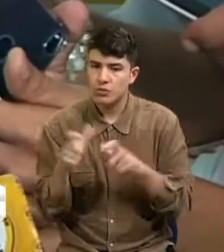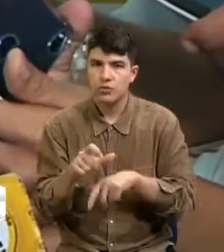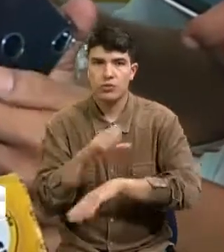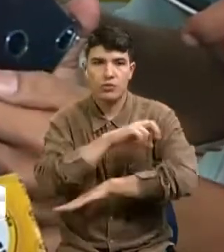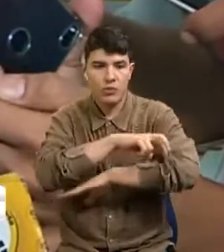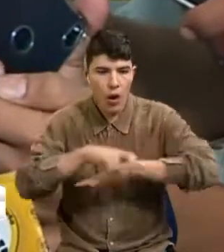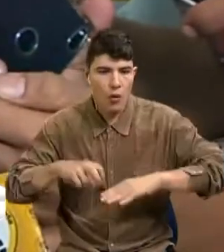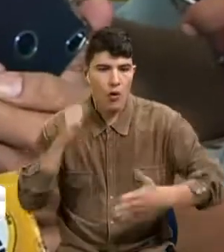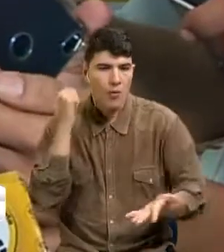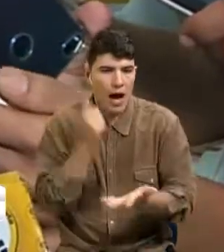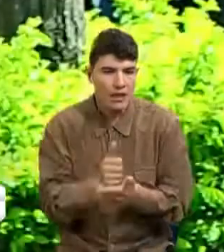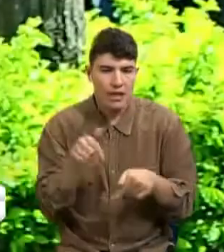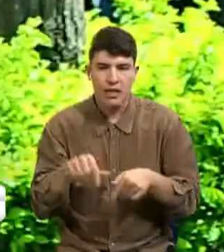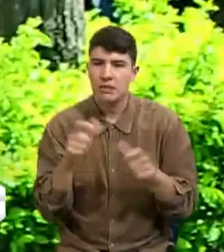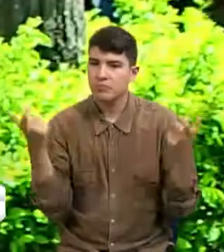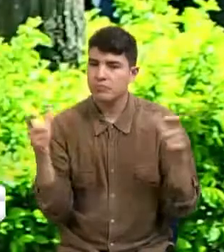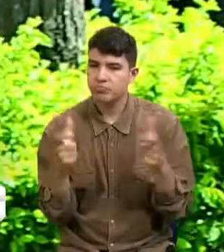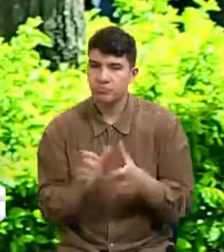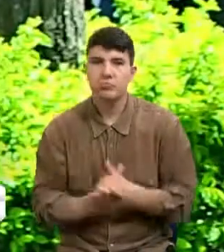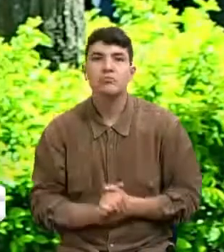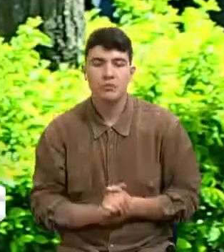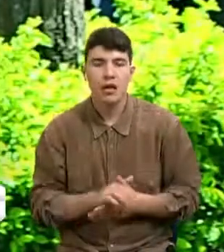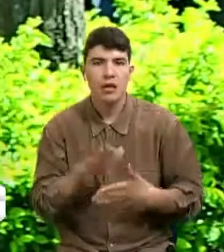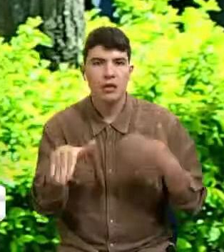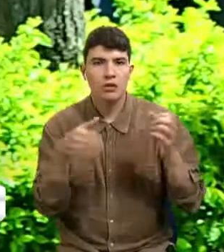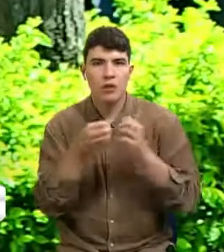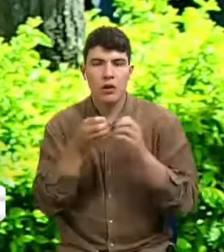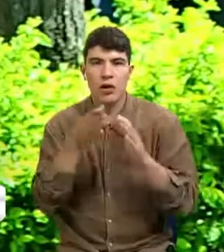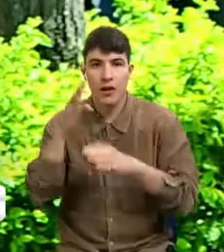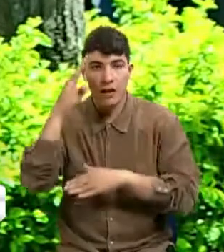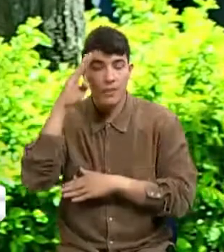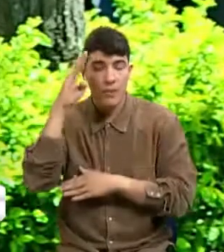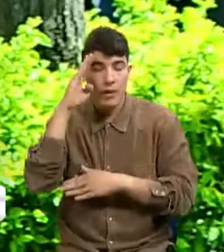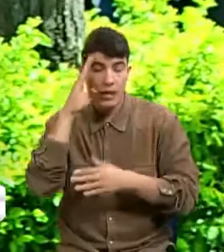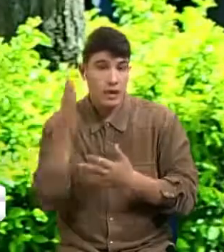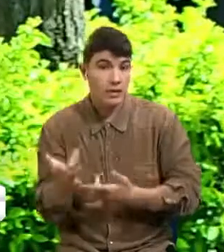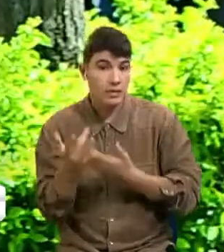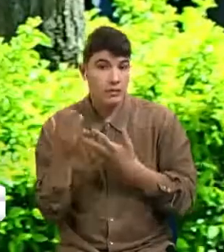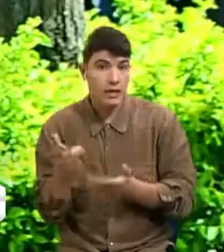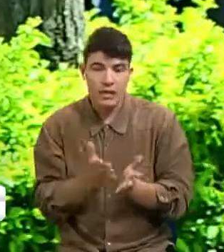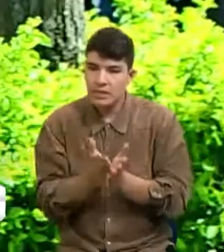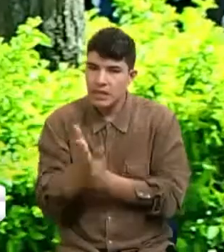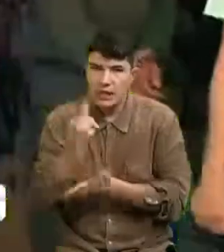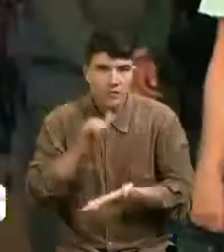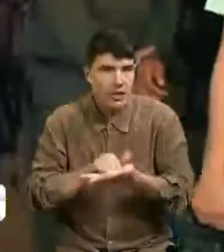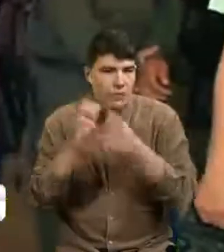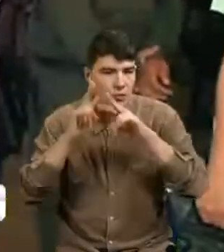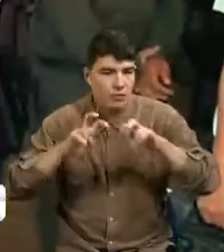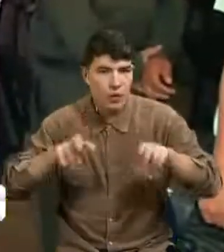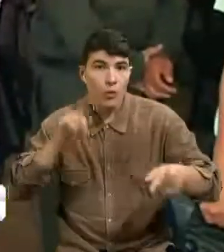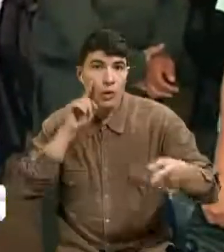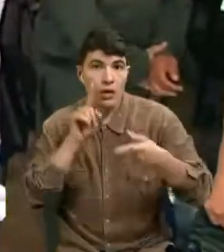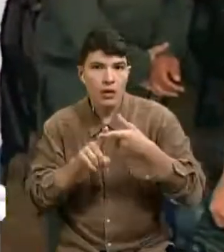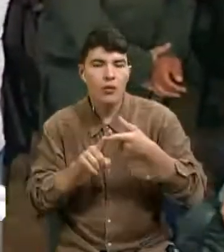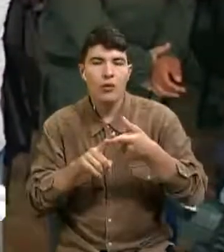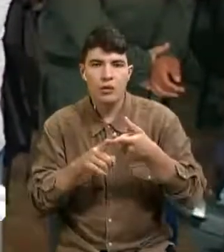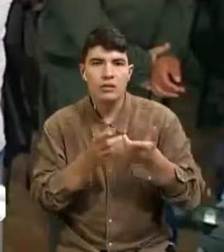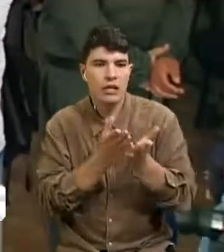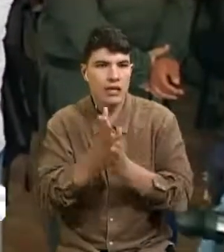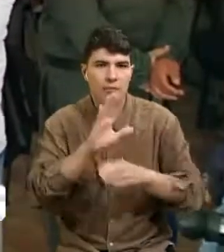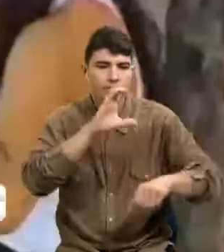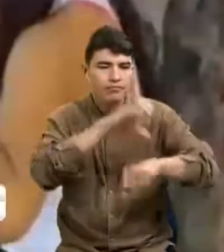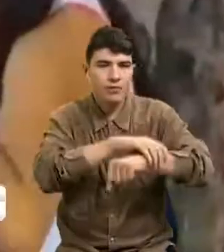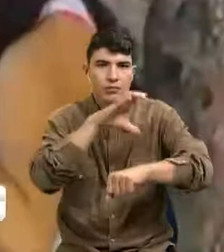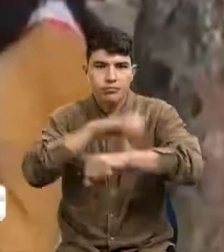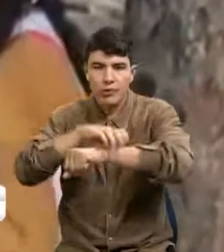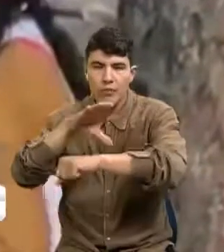en nuestras ciudades las autoridades esperan mantener estos operativos con el fin de seguir desarticulando el